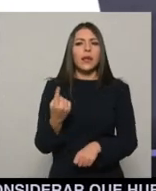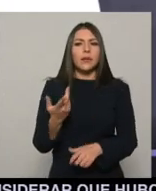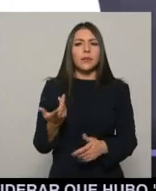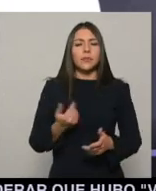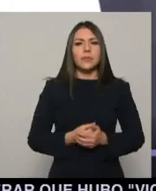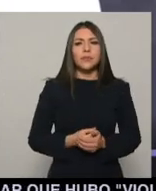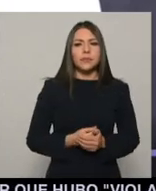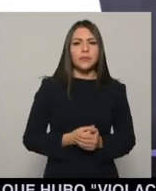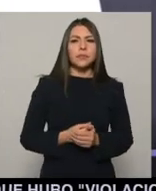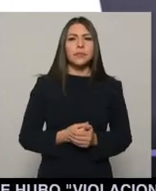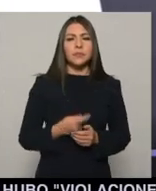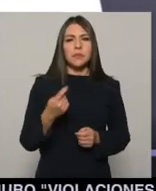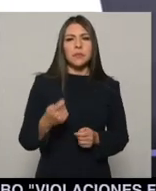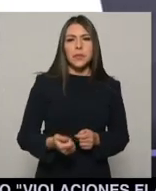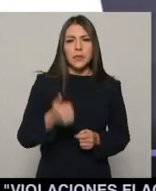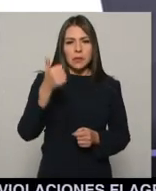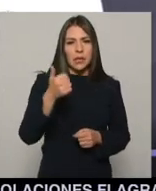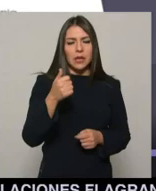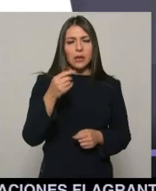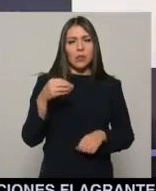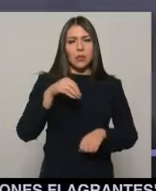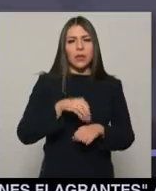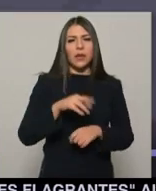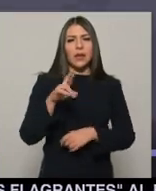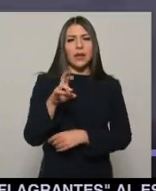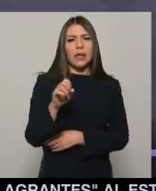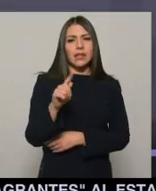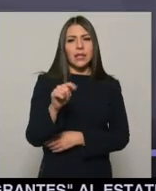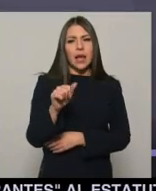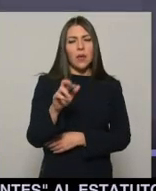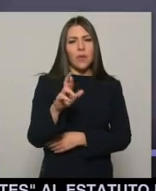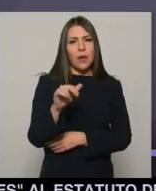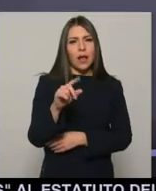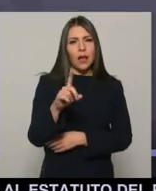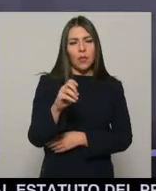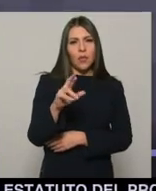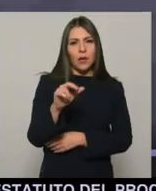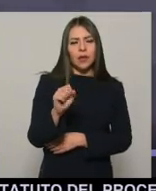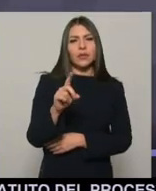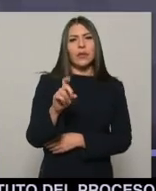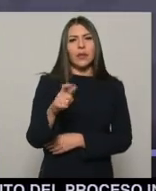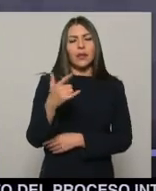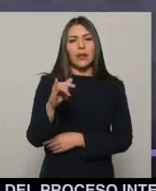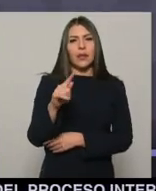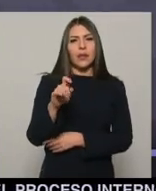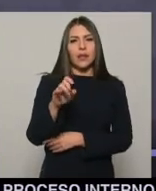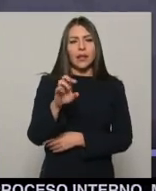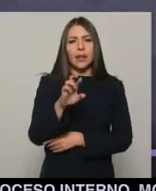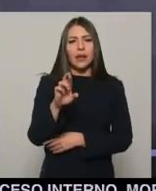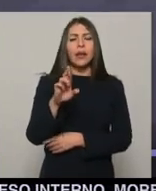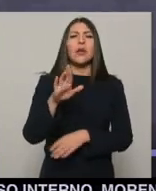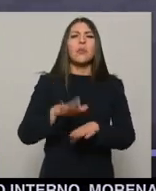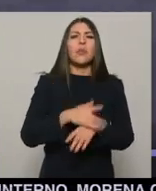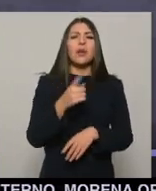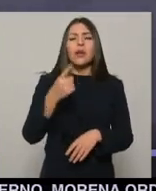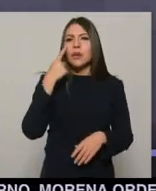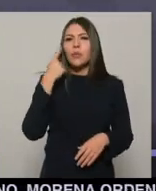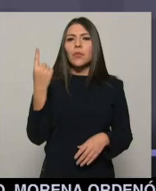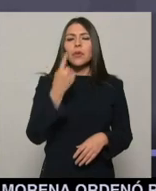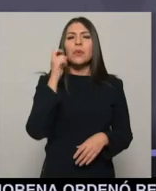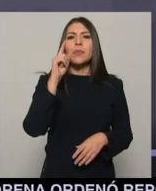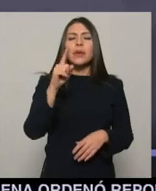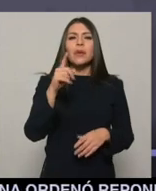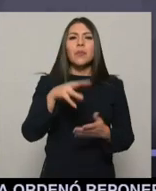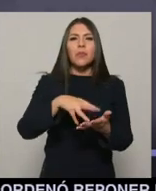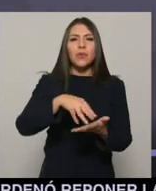conformamos como restauradoras de glitter, ¿no? Porque lo que había o lo que ha sonado mucho a lo largo de la marcha han sido el glitter,